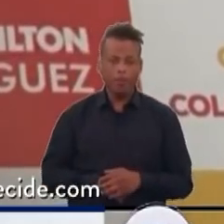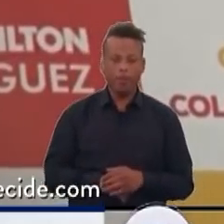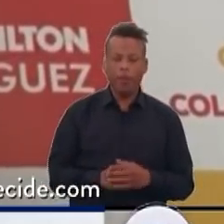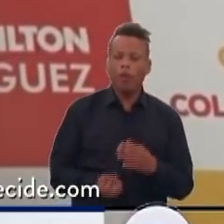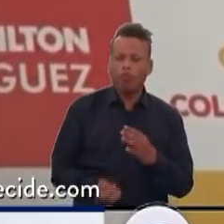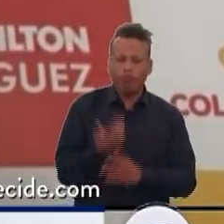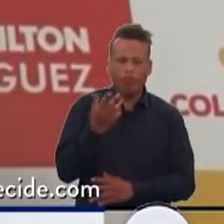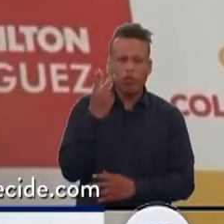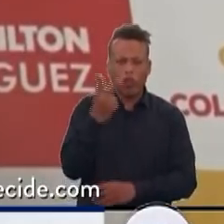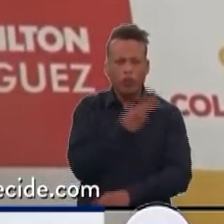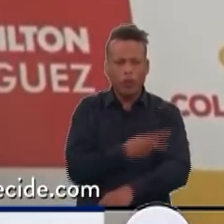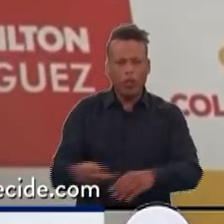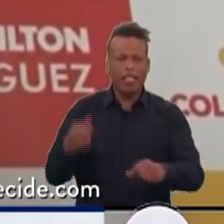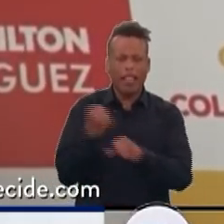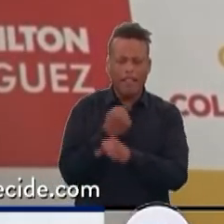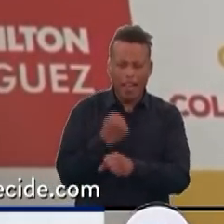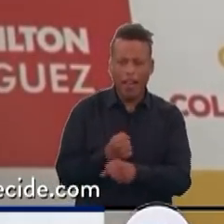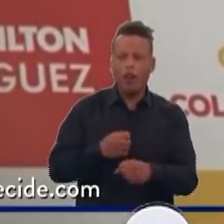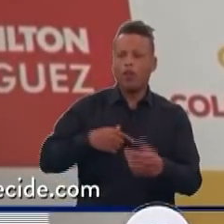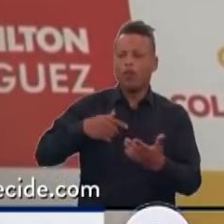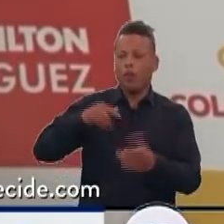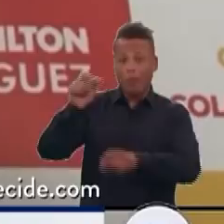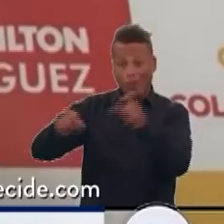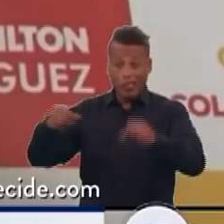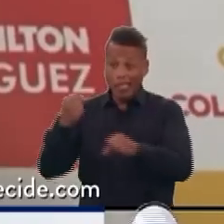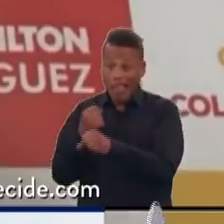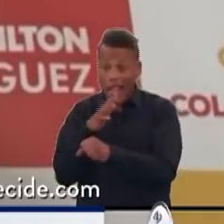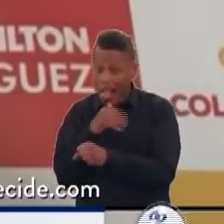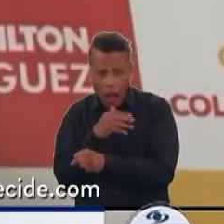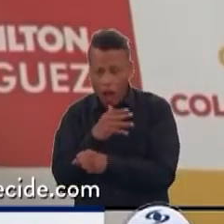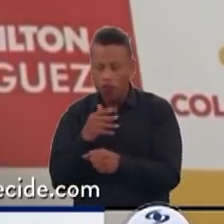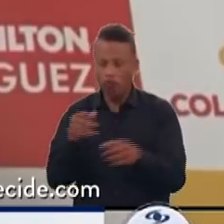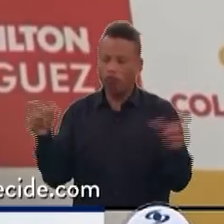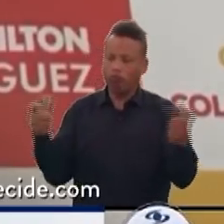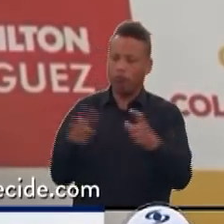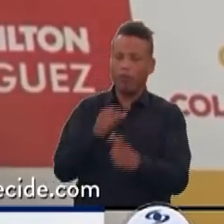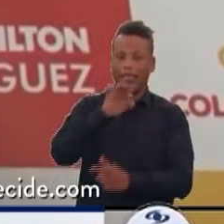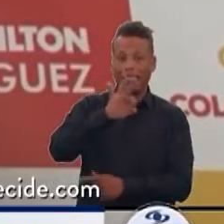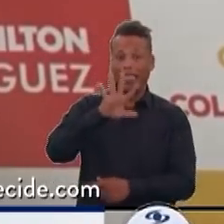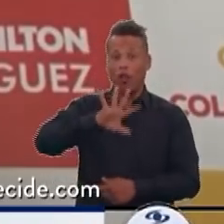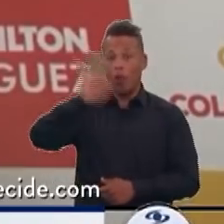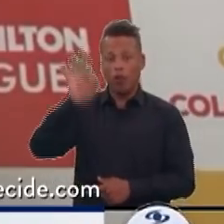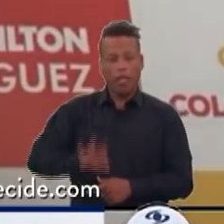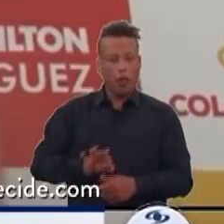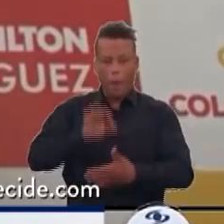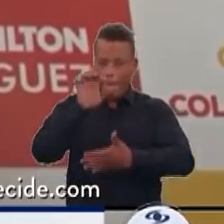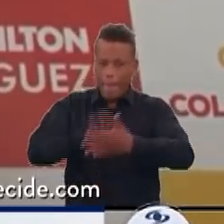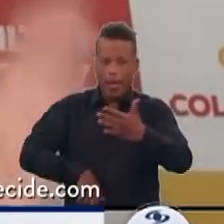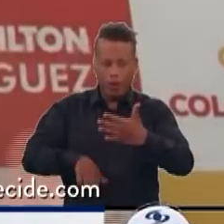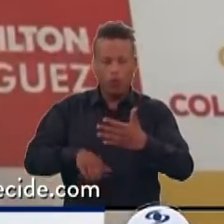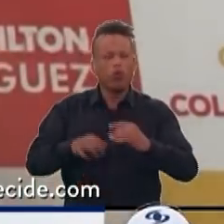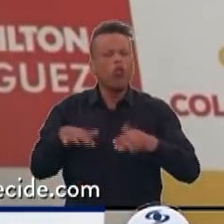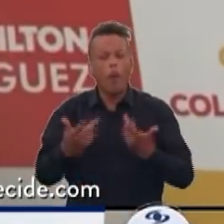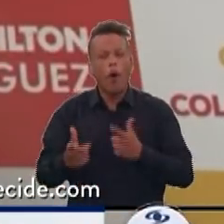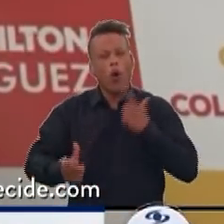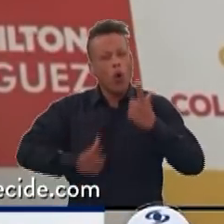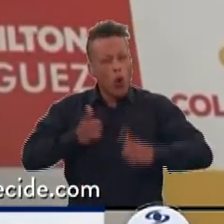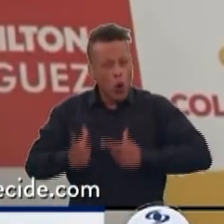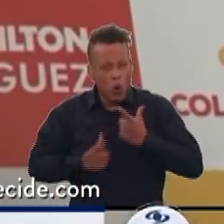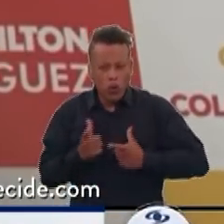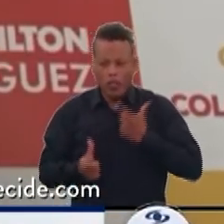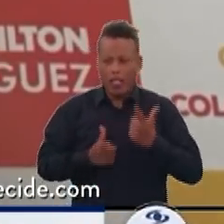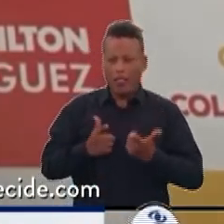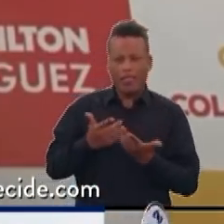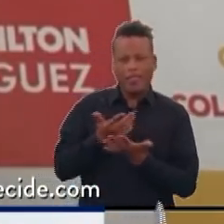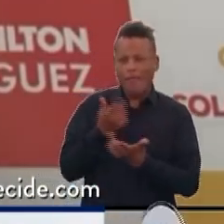más, disminuimos la tasa de desempleo en 8% y la informalidad por debajo del 35%. Lo haremos luchando frontalmente contra el